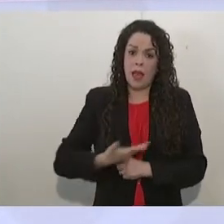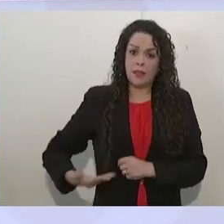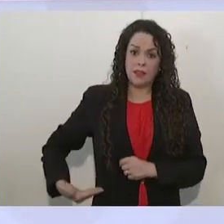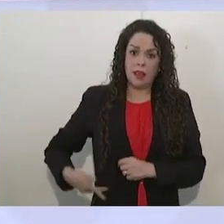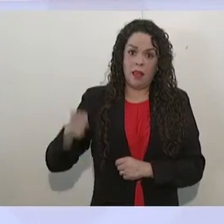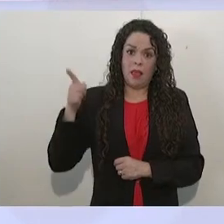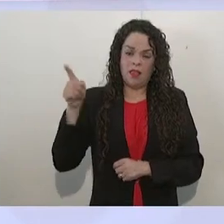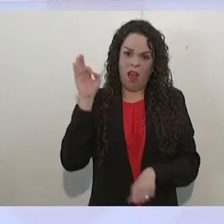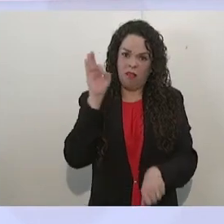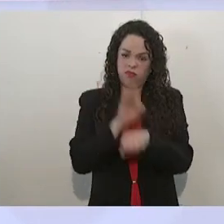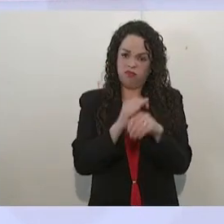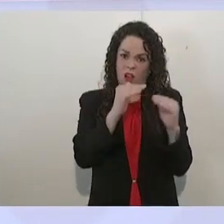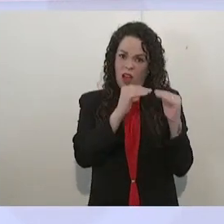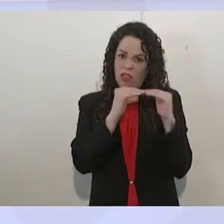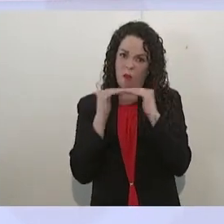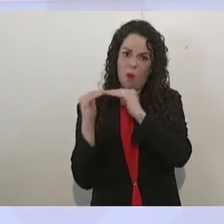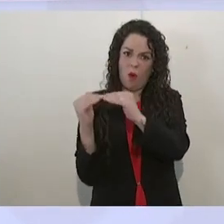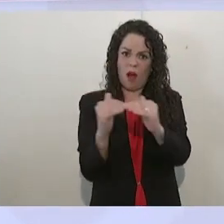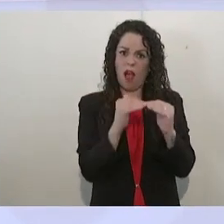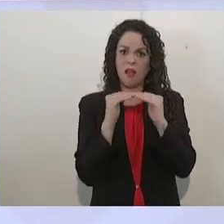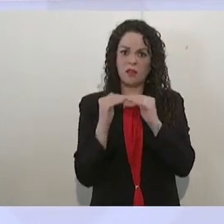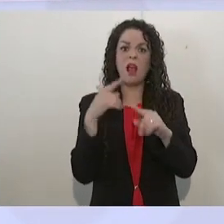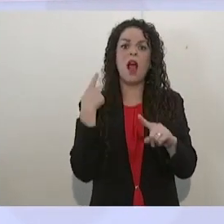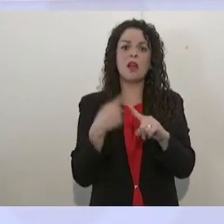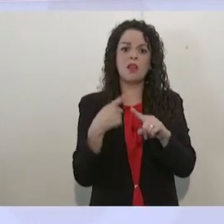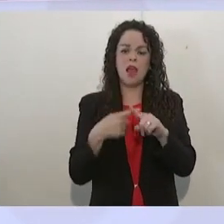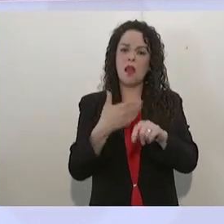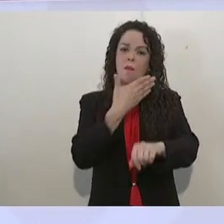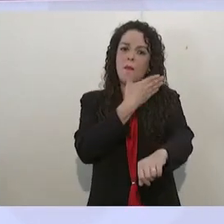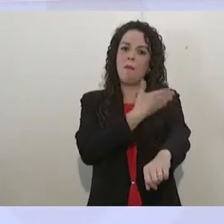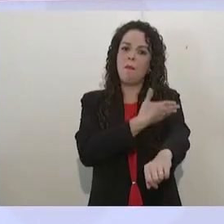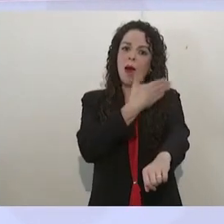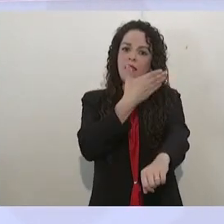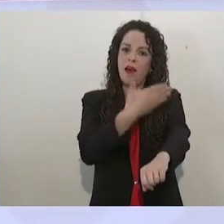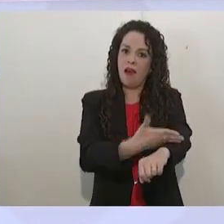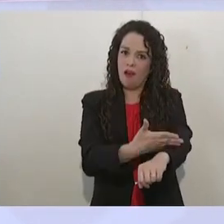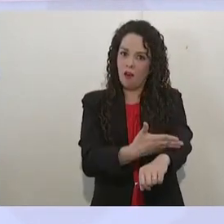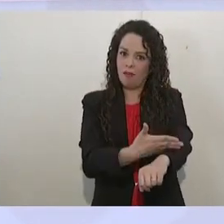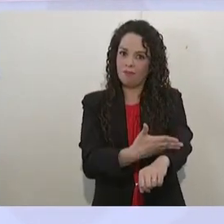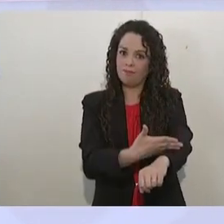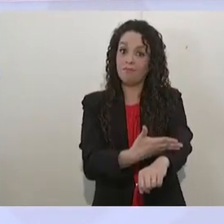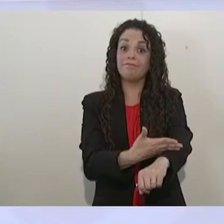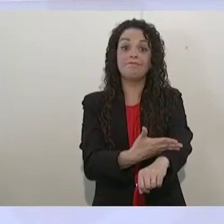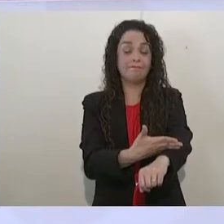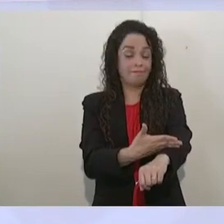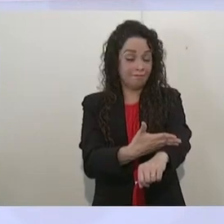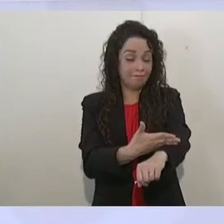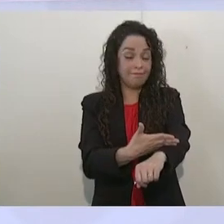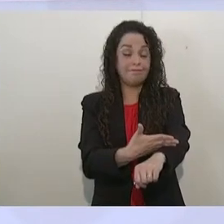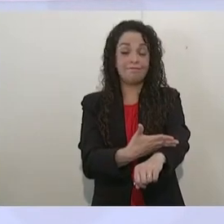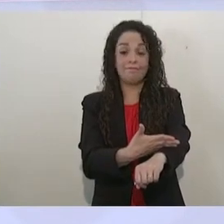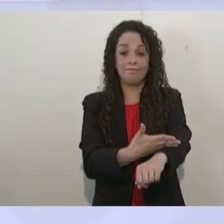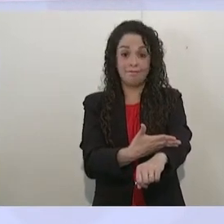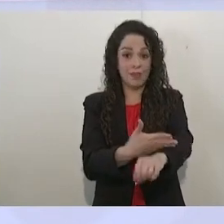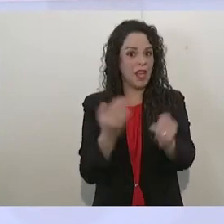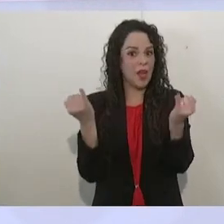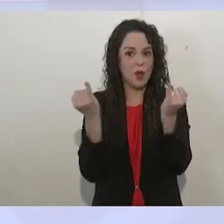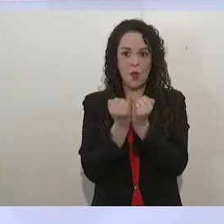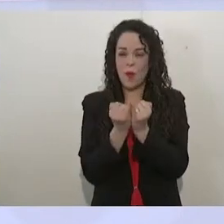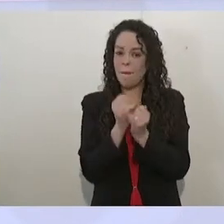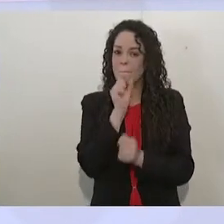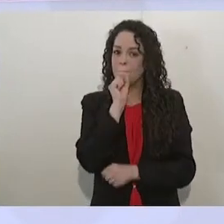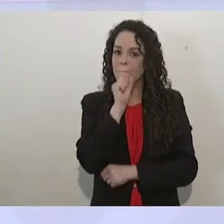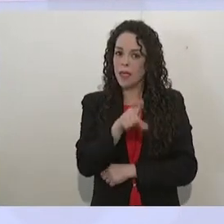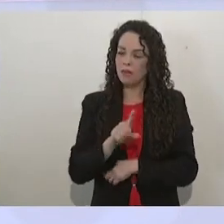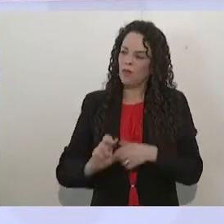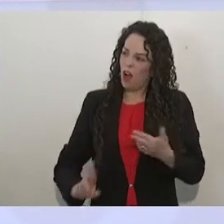democracia, Francisco I. Madero. Bueno, fue una revolución también que